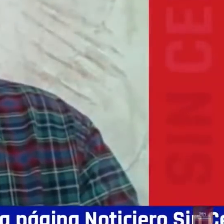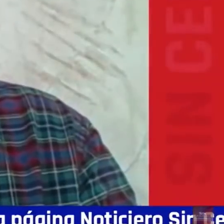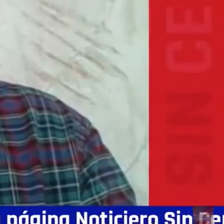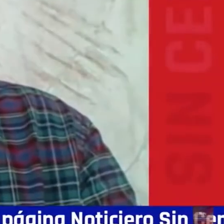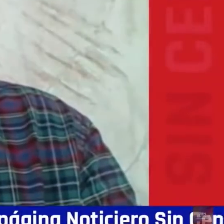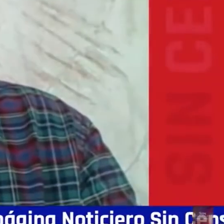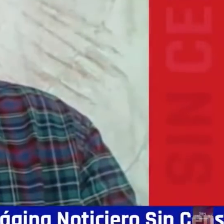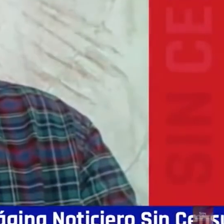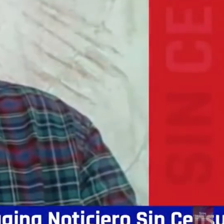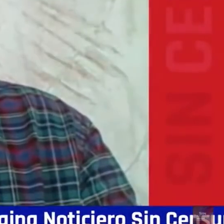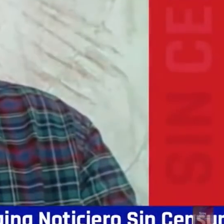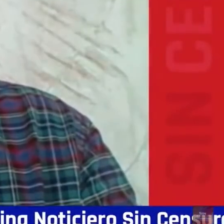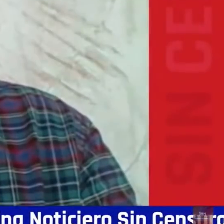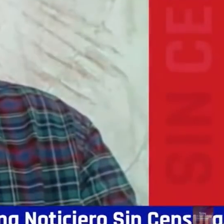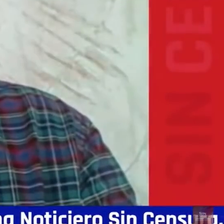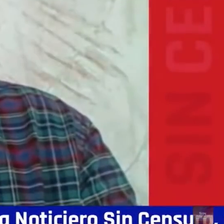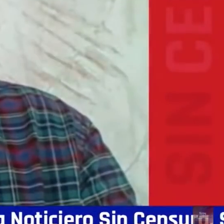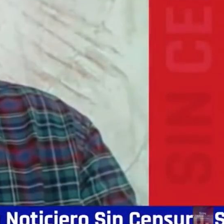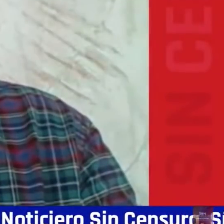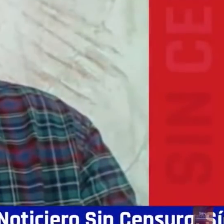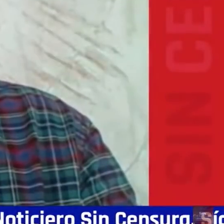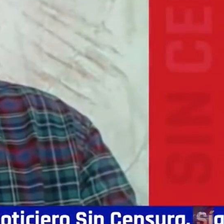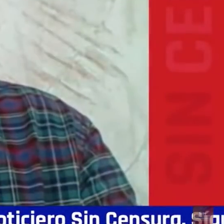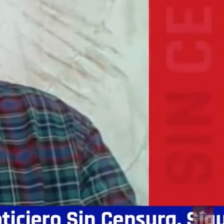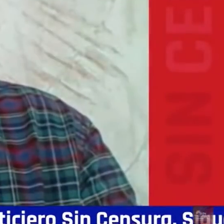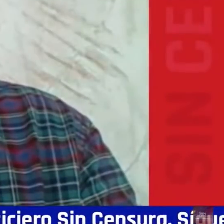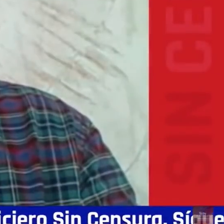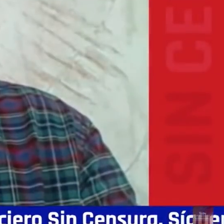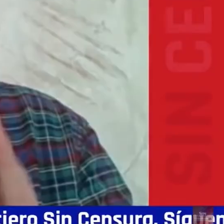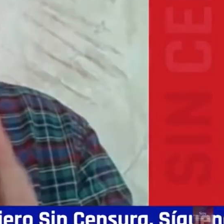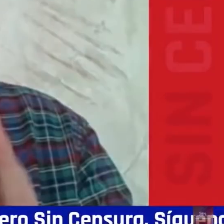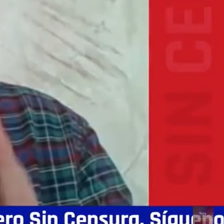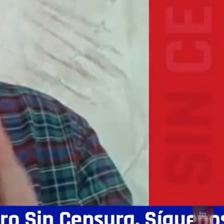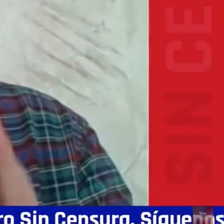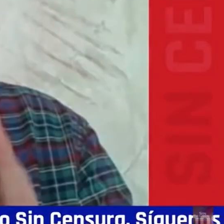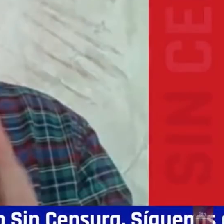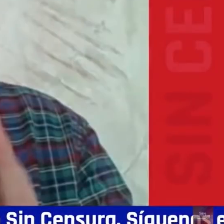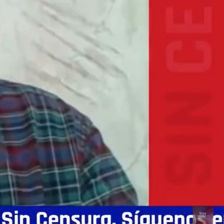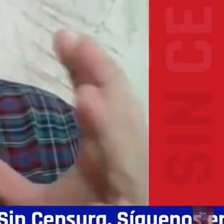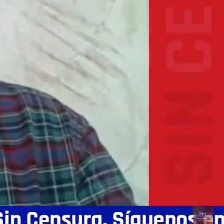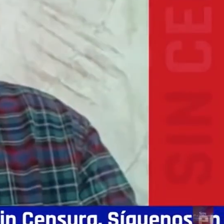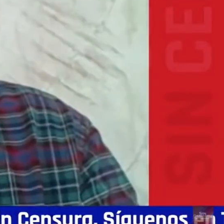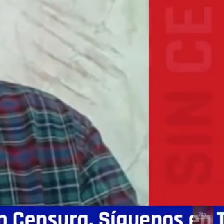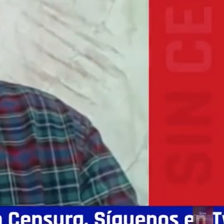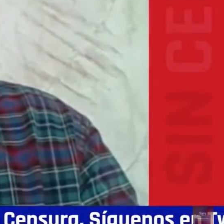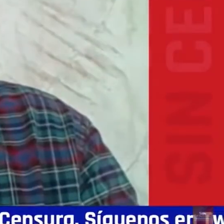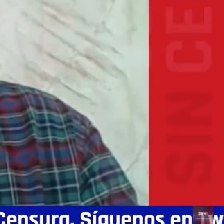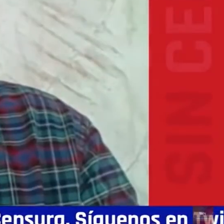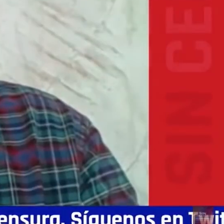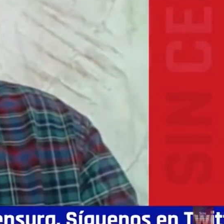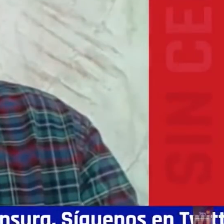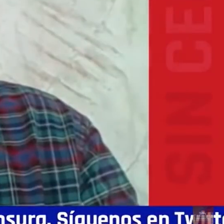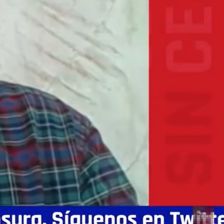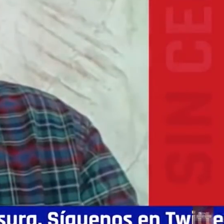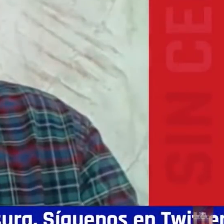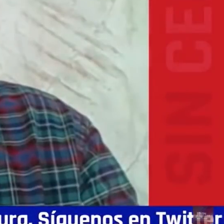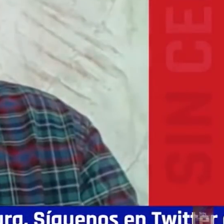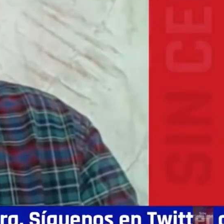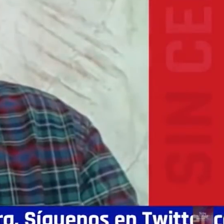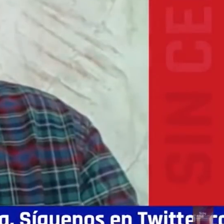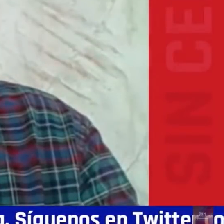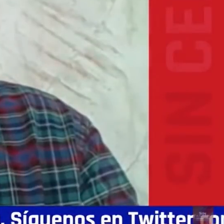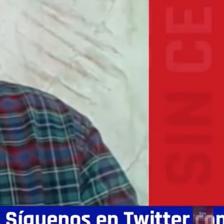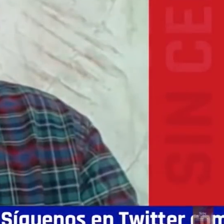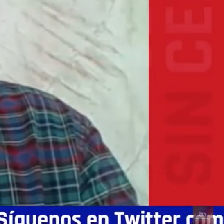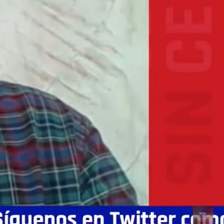modelo neoliberal. Fue el primer laboratorio del neoliberalismo en el mundo. la República de Chile. Entonces Andrés